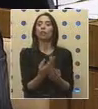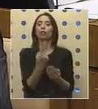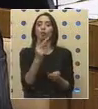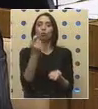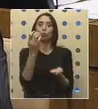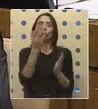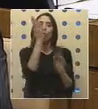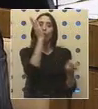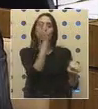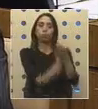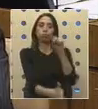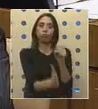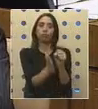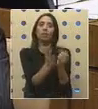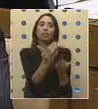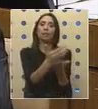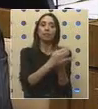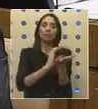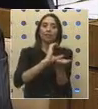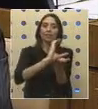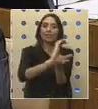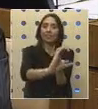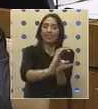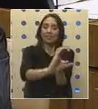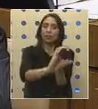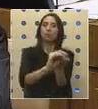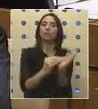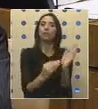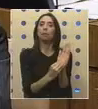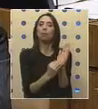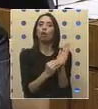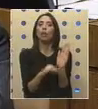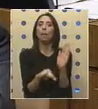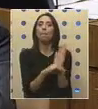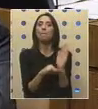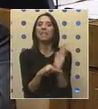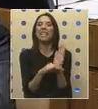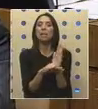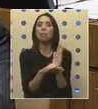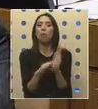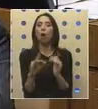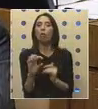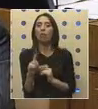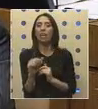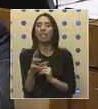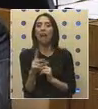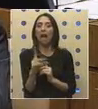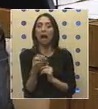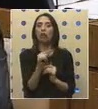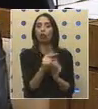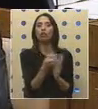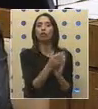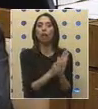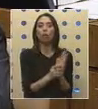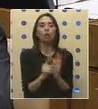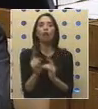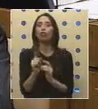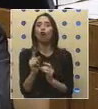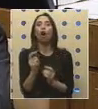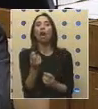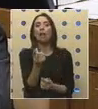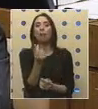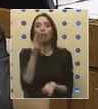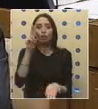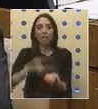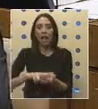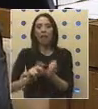indemnización se hace sobre la base del mínimo declarado y no del real. Y se produce otra cosa peor todavía, y es